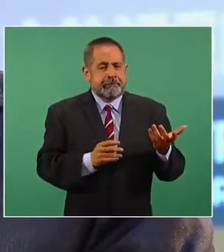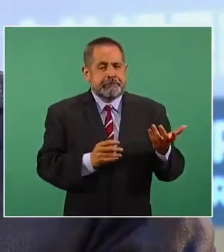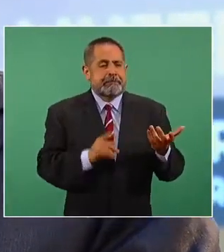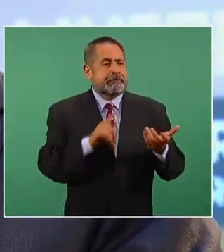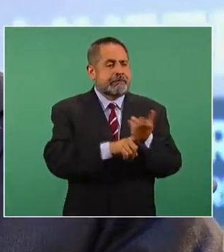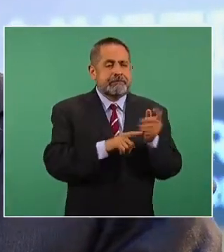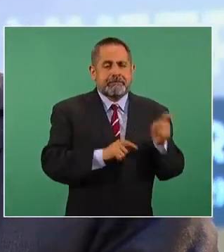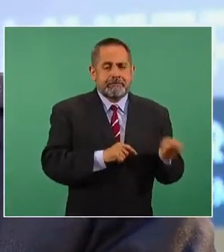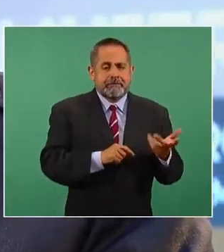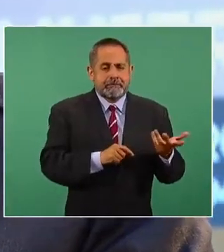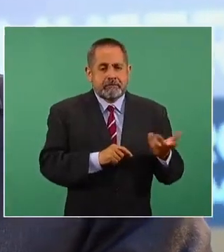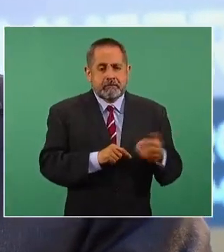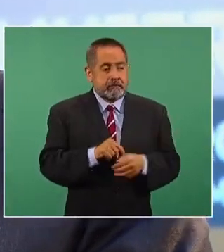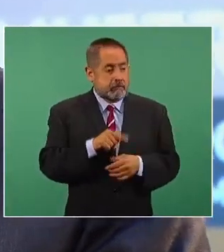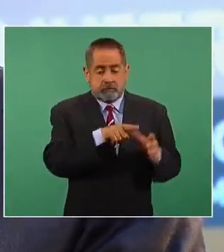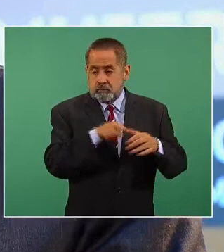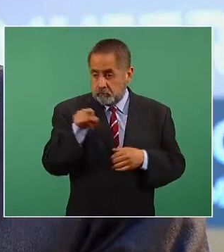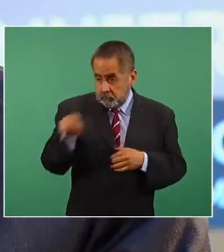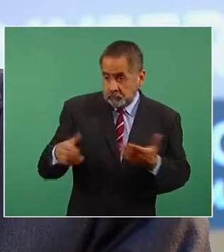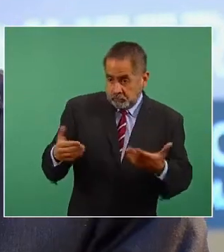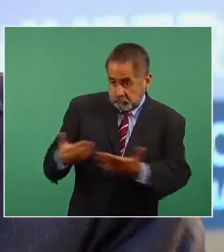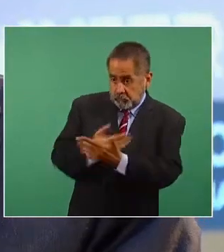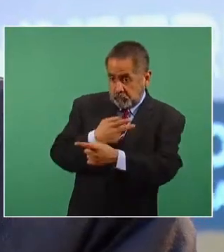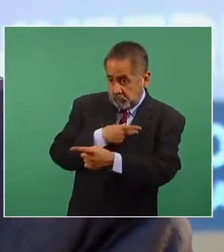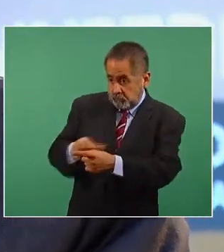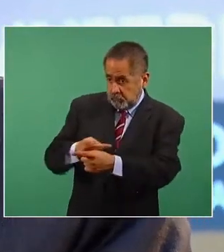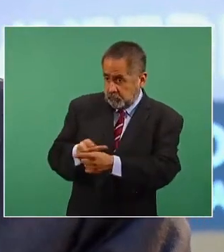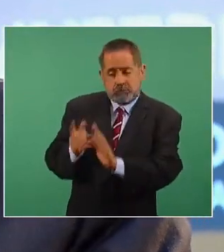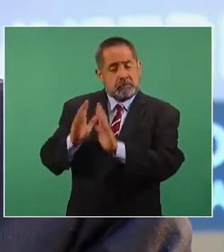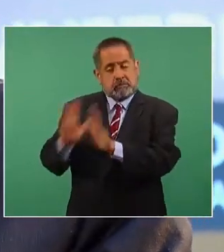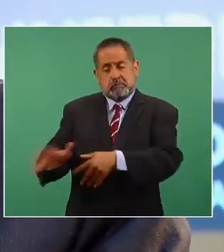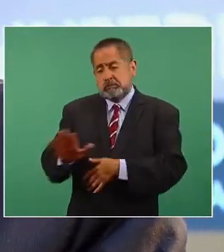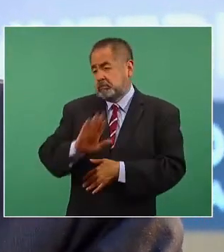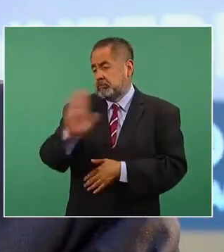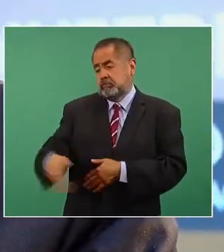de que el que nace pobre muera pobre.